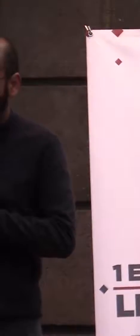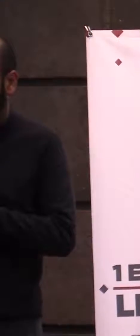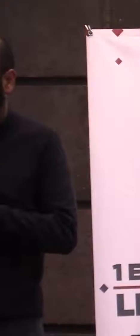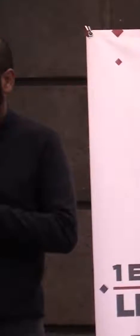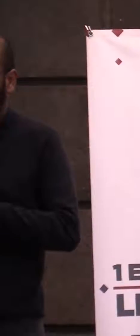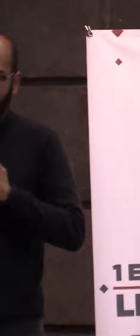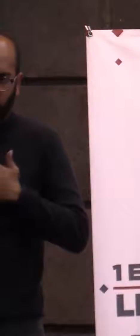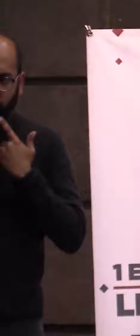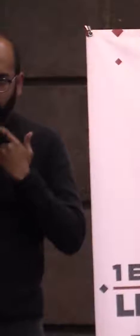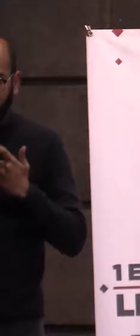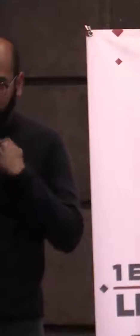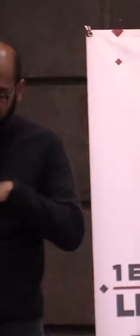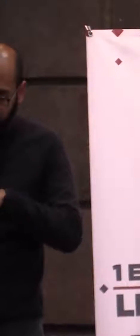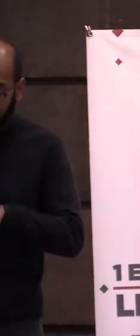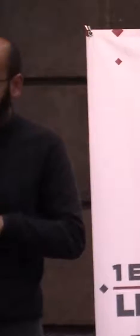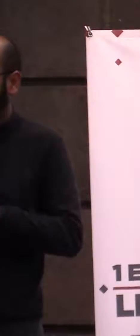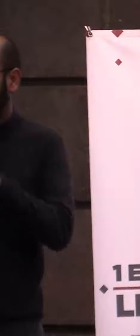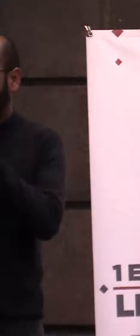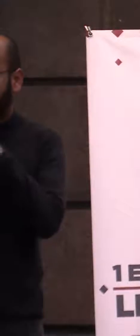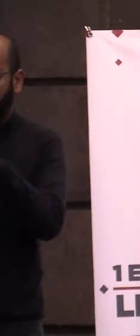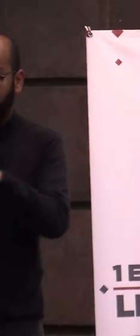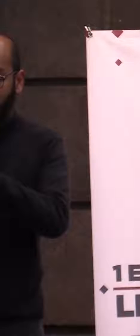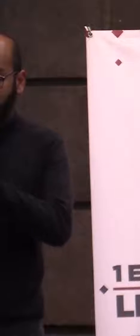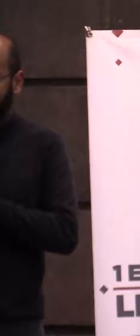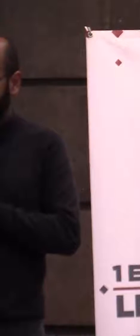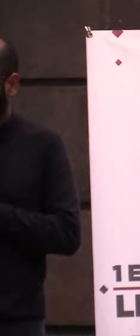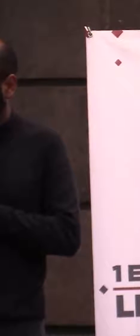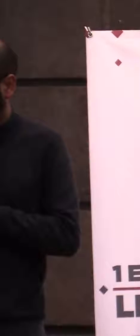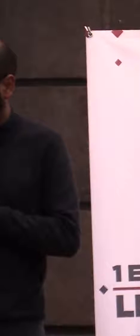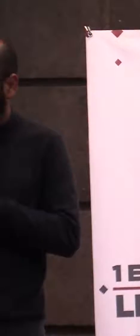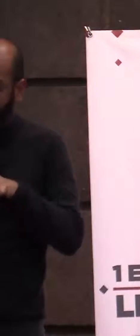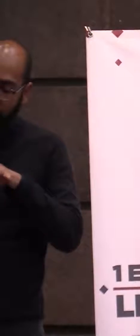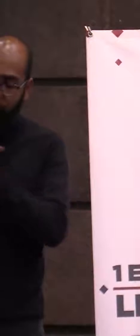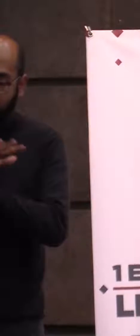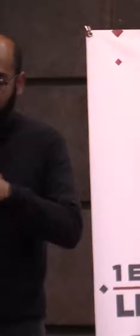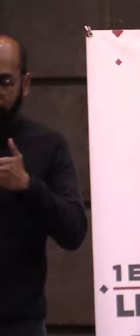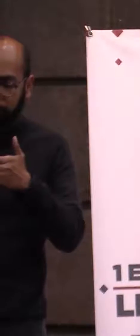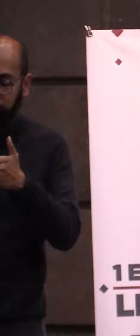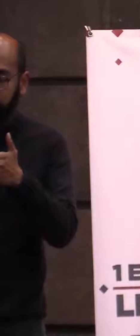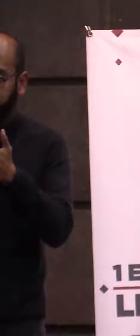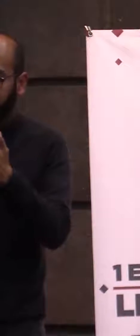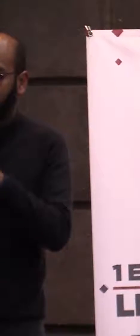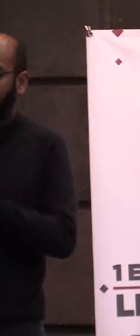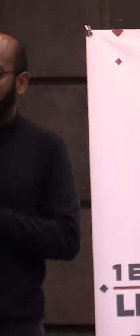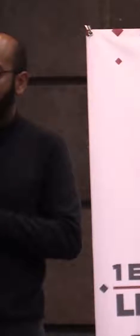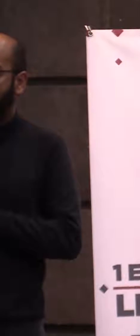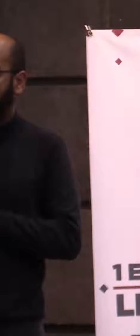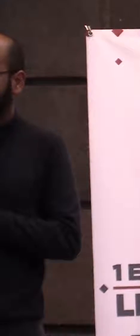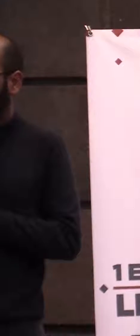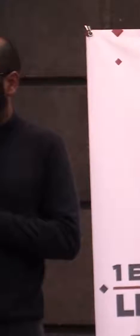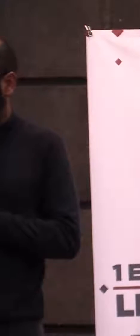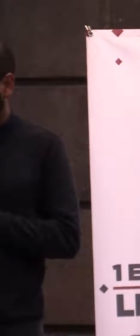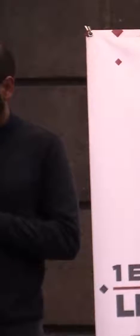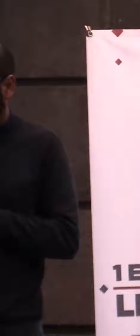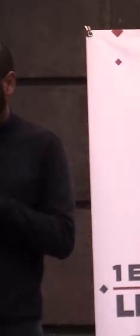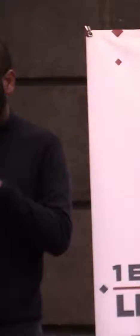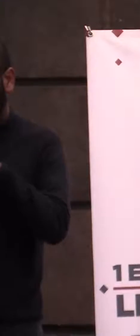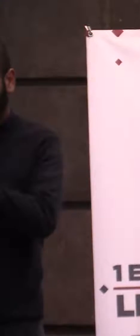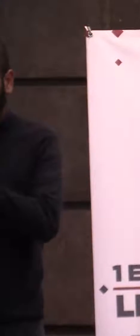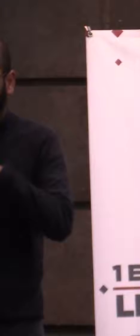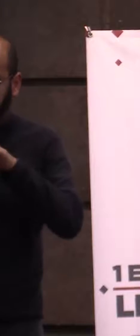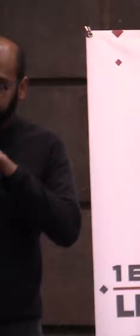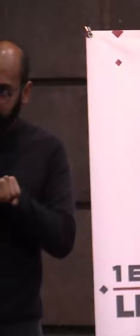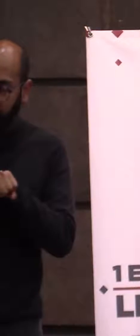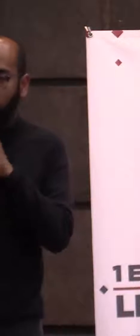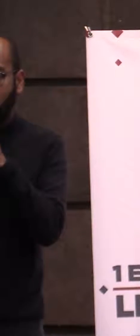artículo 19 constitucional en materia de prevención de prisión preventiva oficiosa, por lo que hemos ampliado